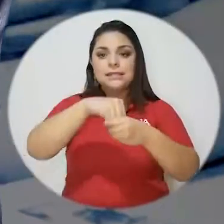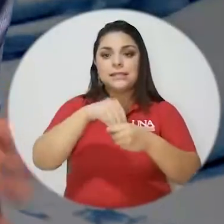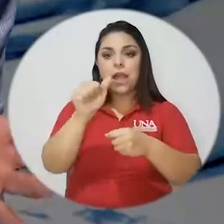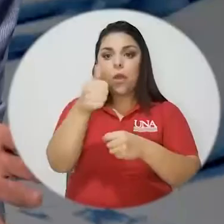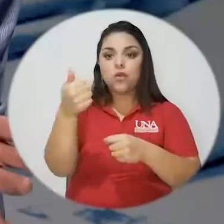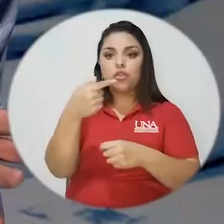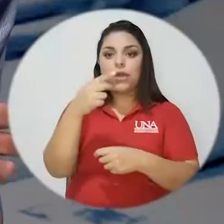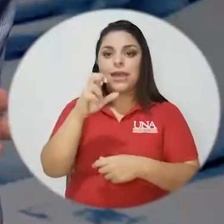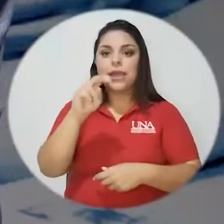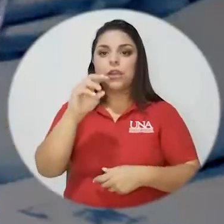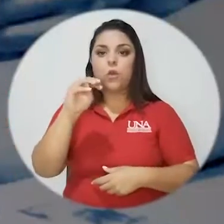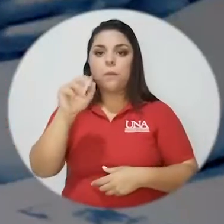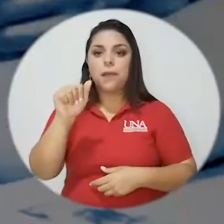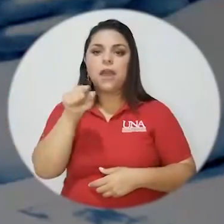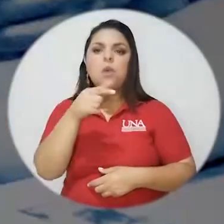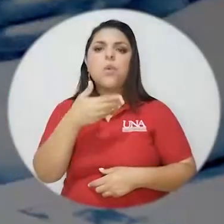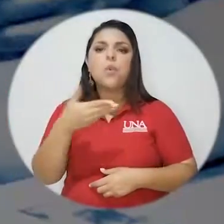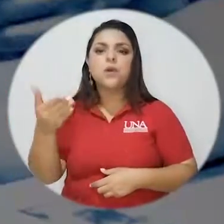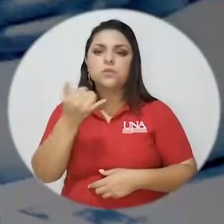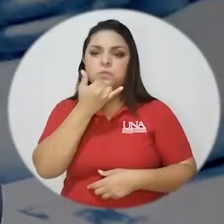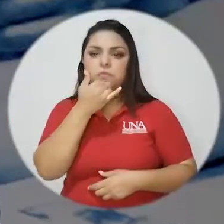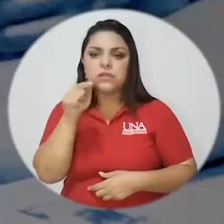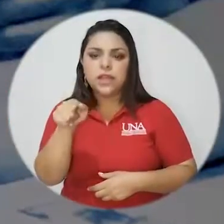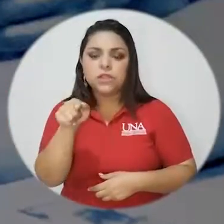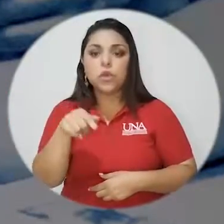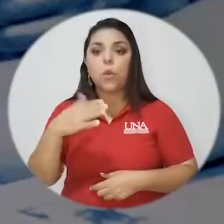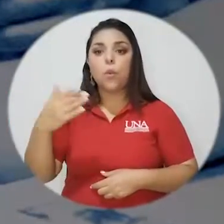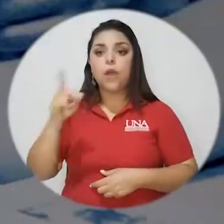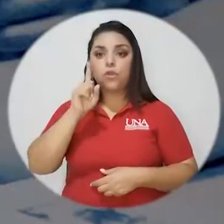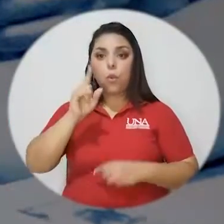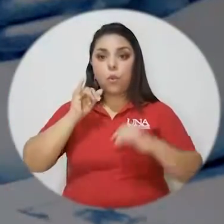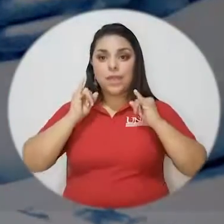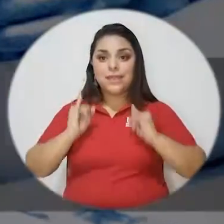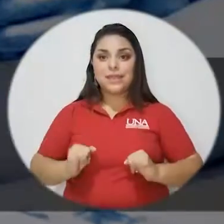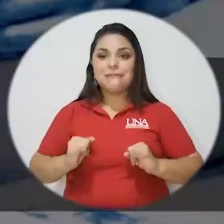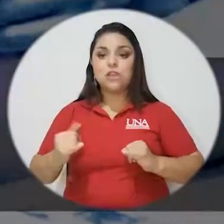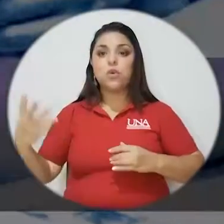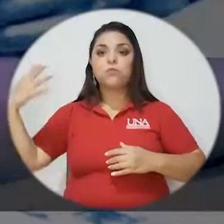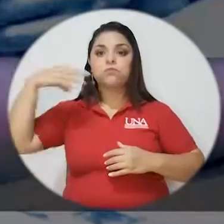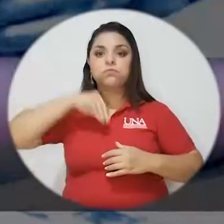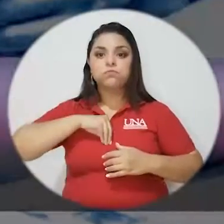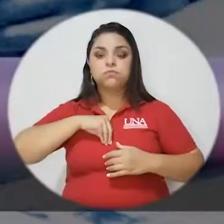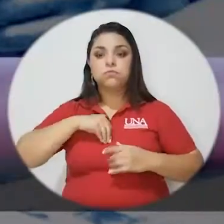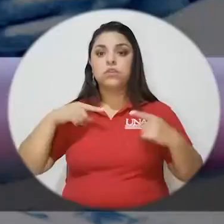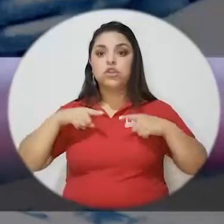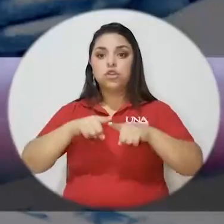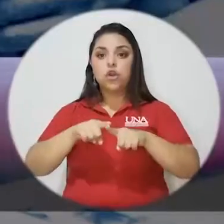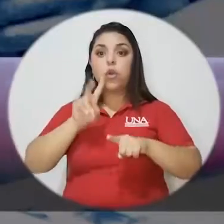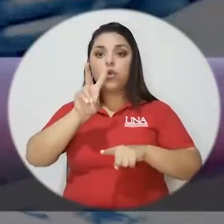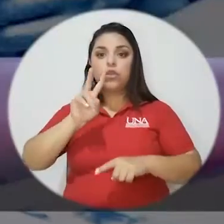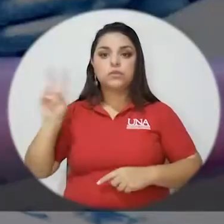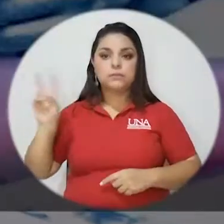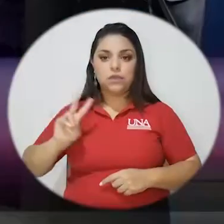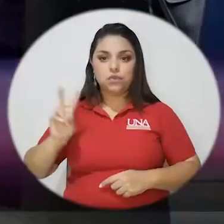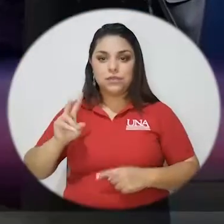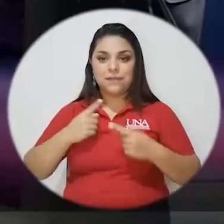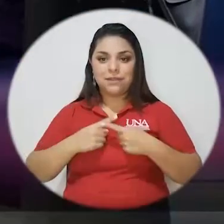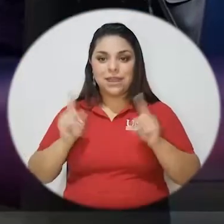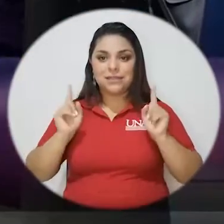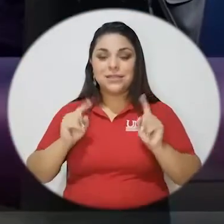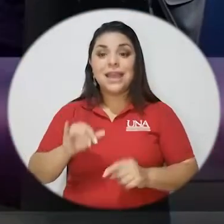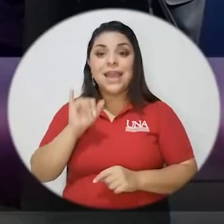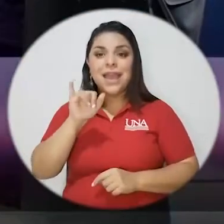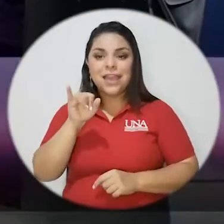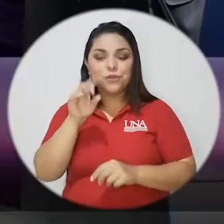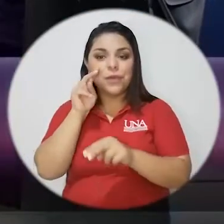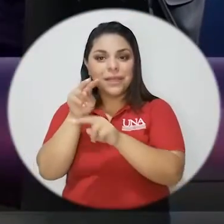y se insertan en otro genoma. ¿Cuándo ocurre esto? Bueno, cuando un individuo se infecta simultáneamente con 2 virus de origen diferente. Ok,